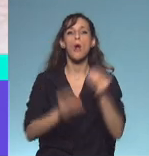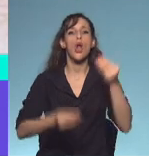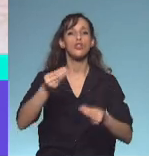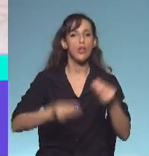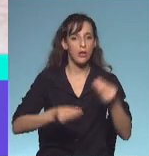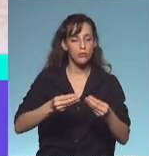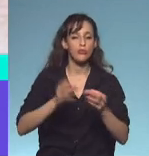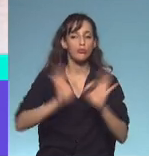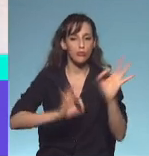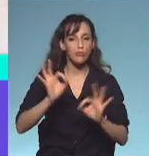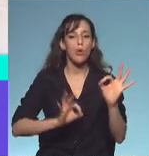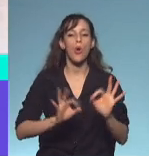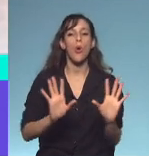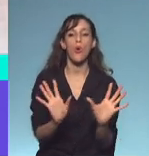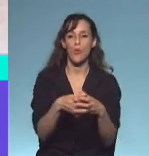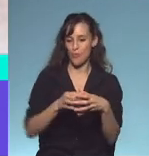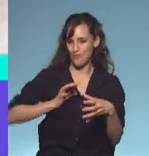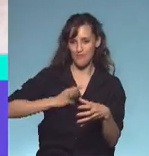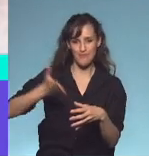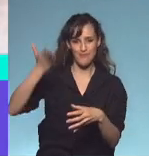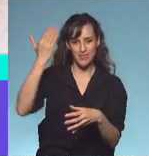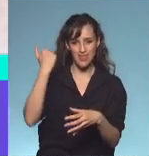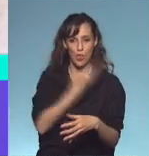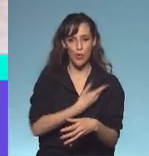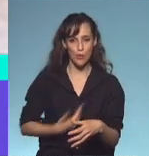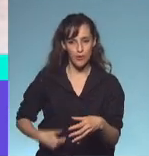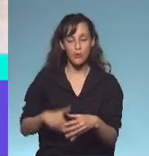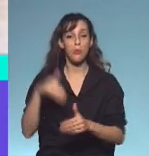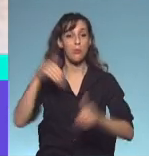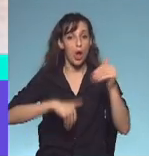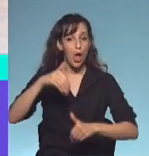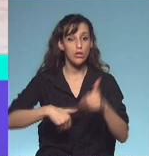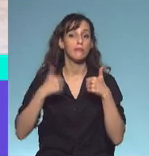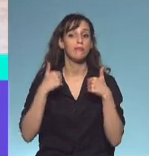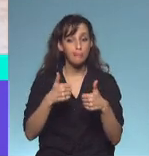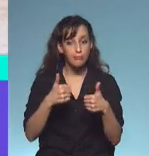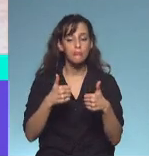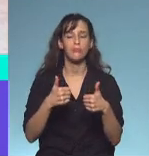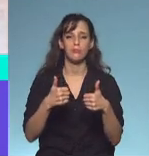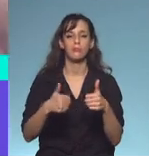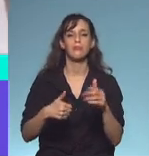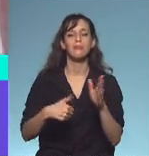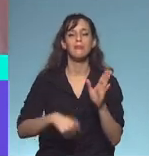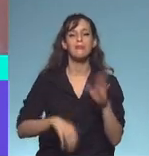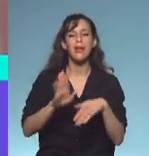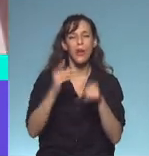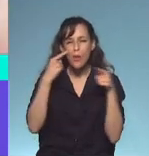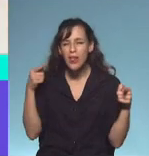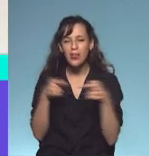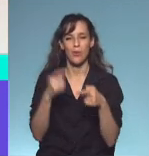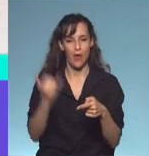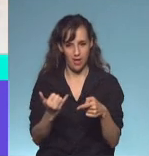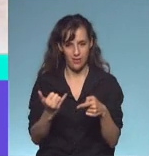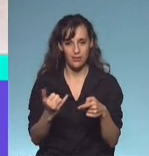que elaboró el bloque oficialista el año pasado, que se votó a fin del año pasado, con direccionamiento específico. Esto va a atender